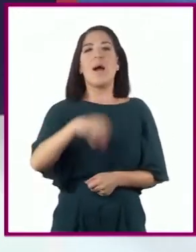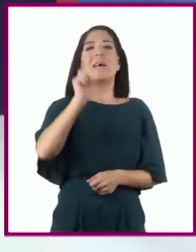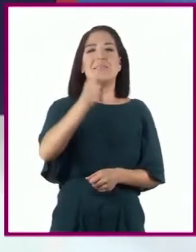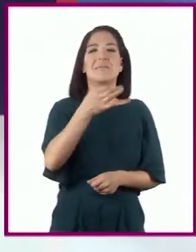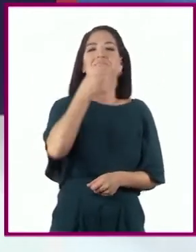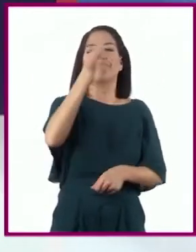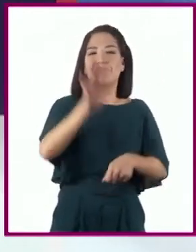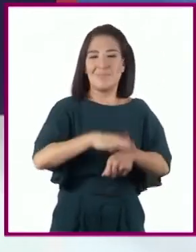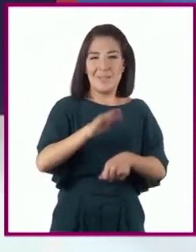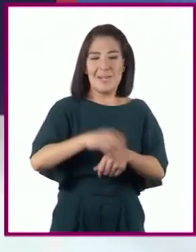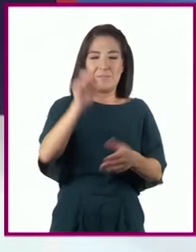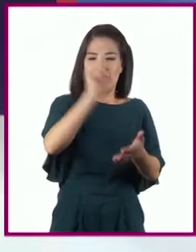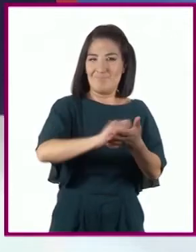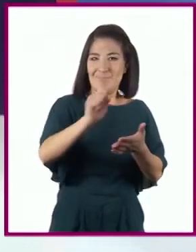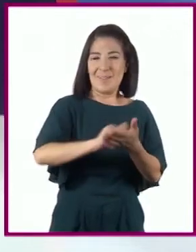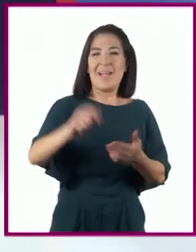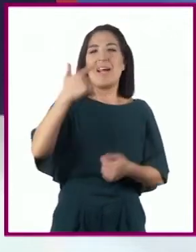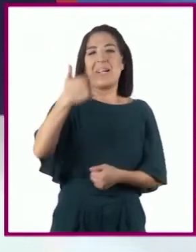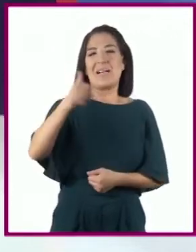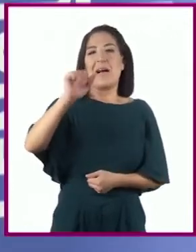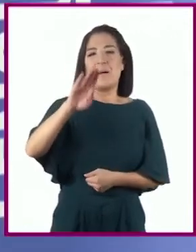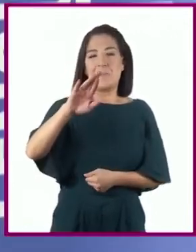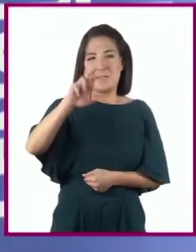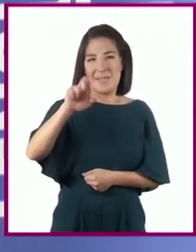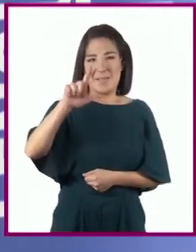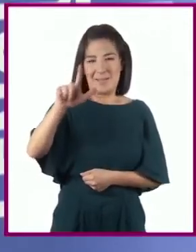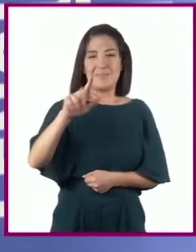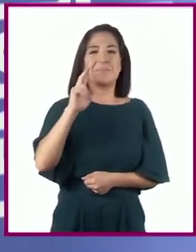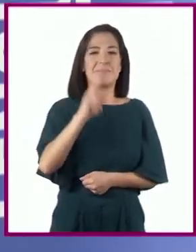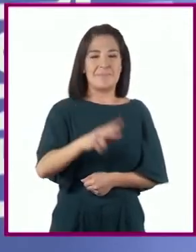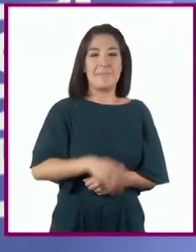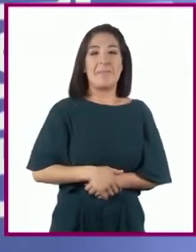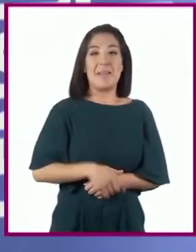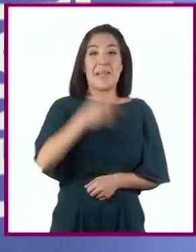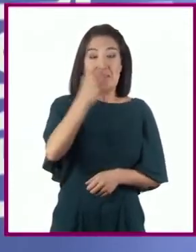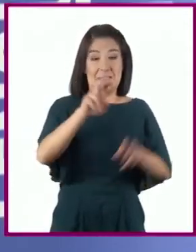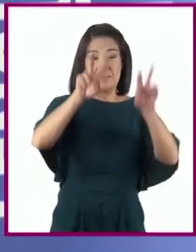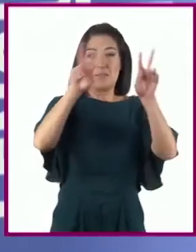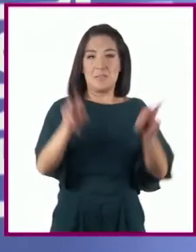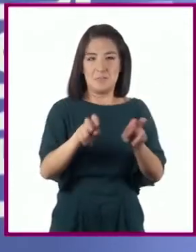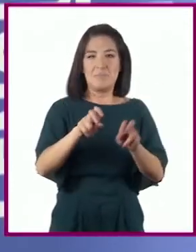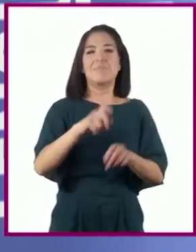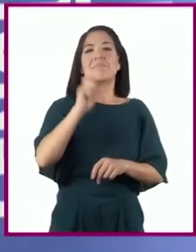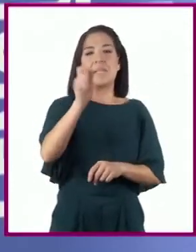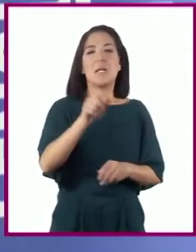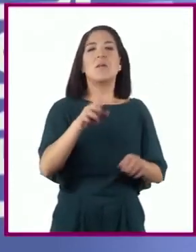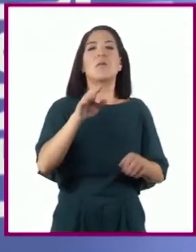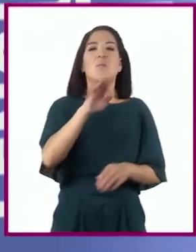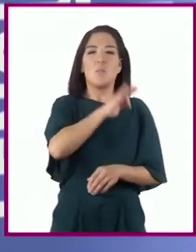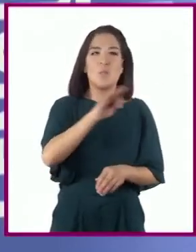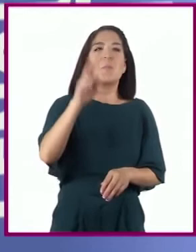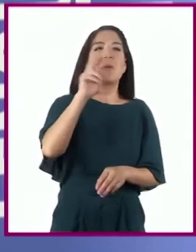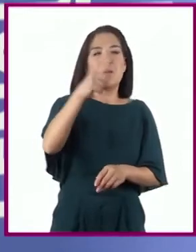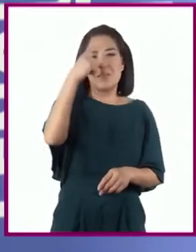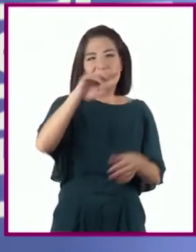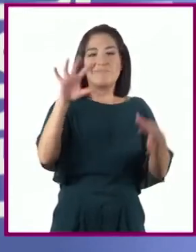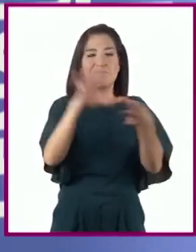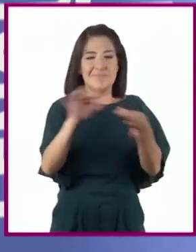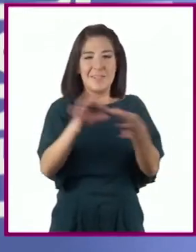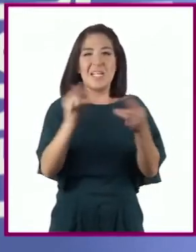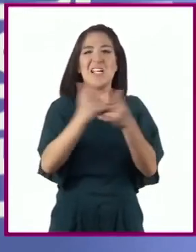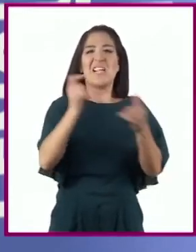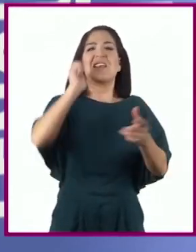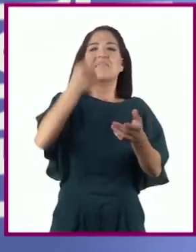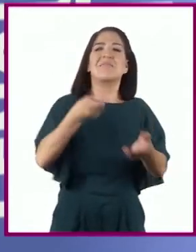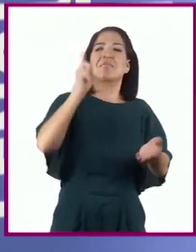del escritor colombiano Gabriel García Márquez. En este fragmento, el narrador vuelve para contarnos la historia de lo que